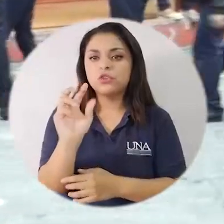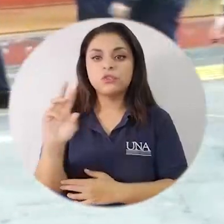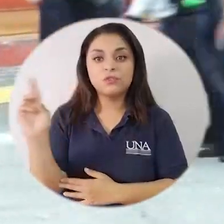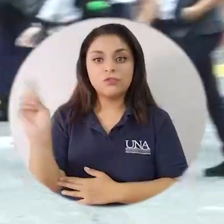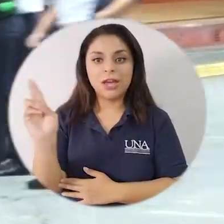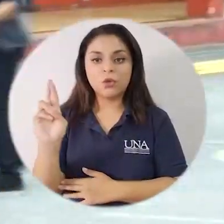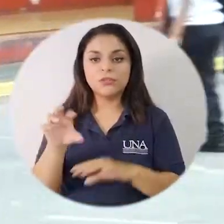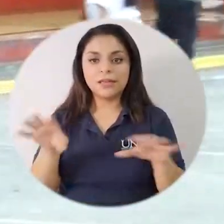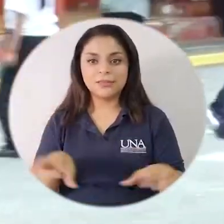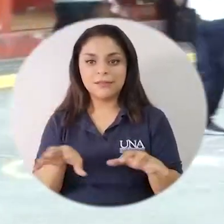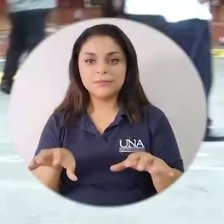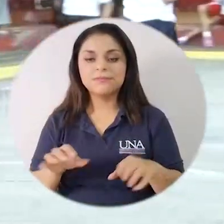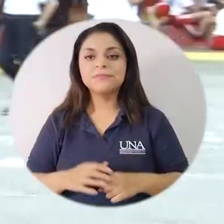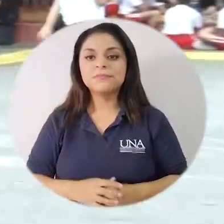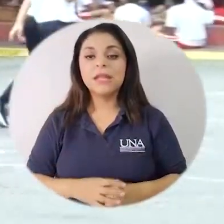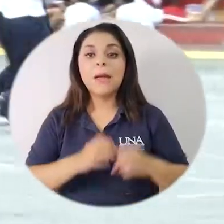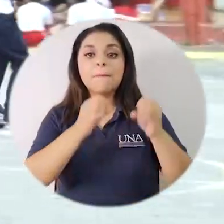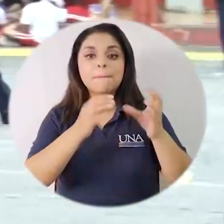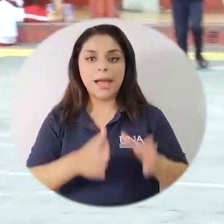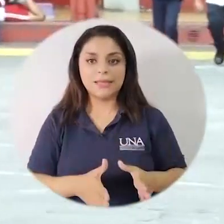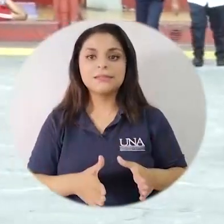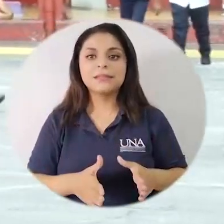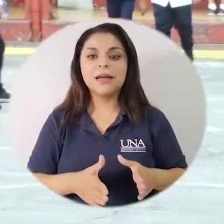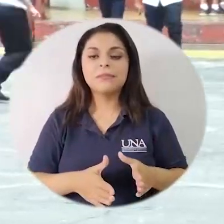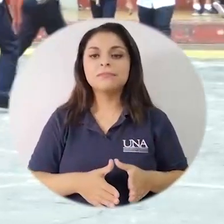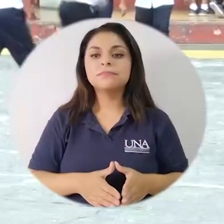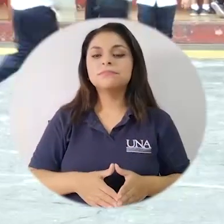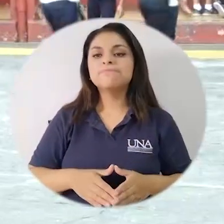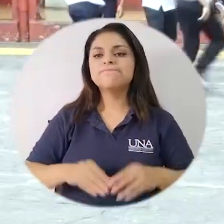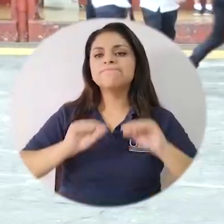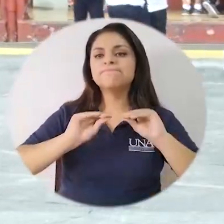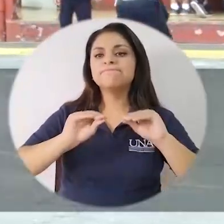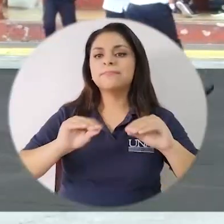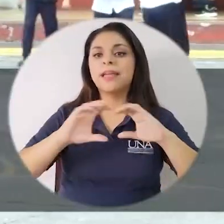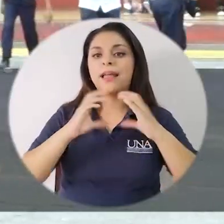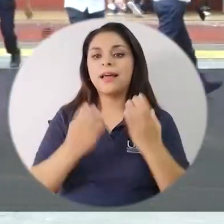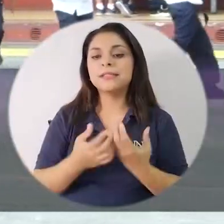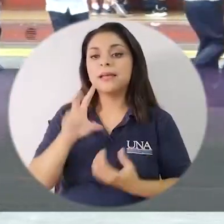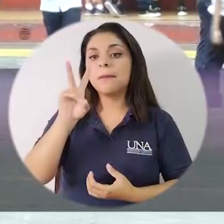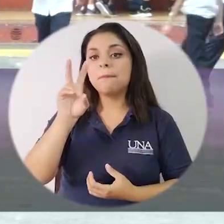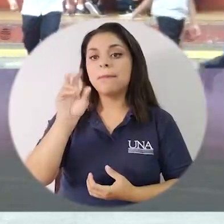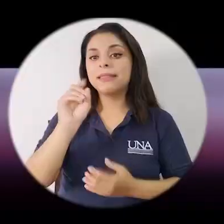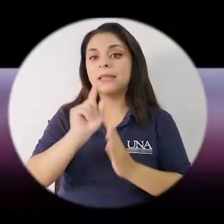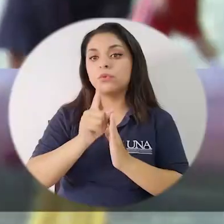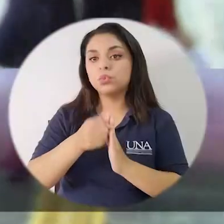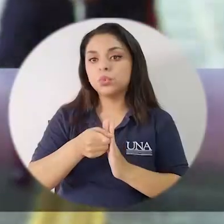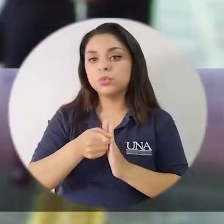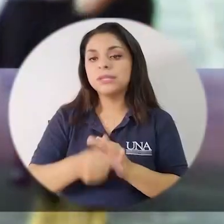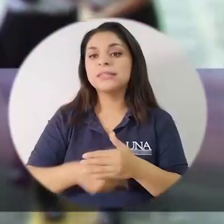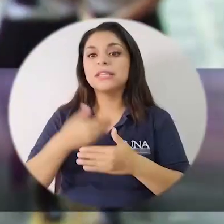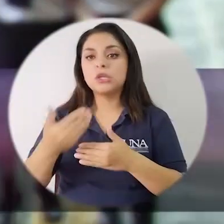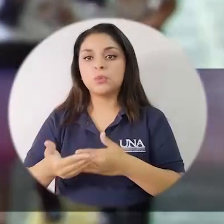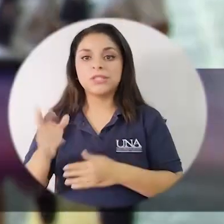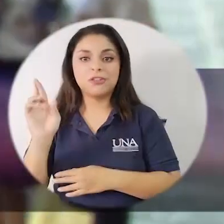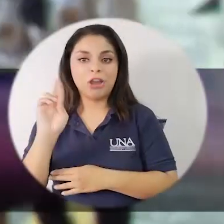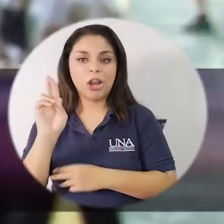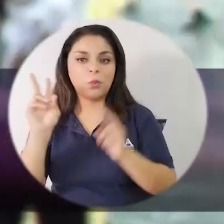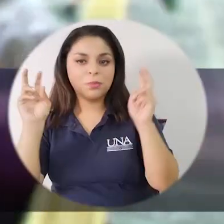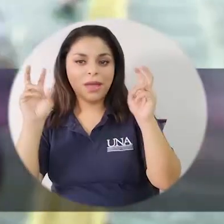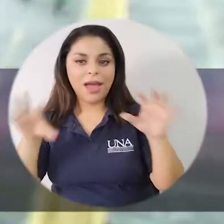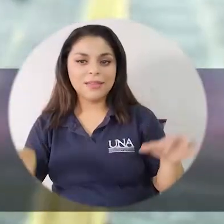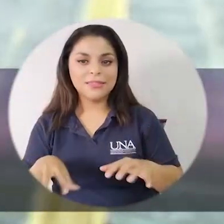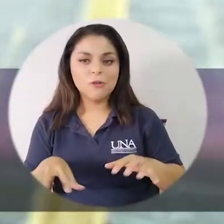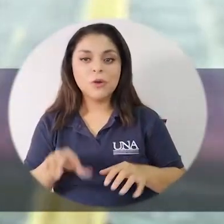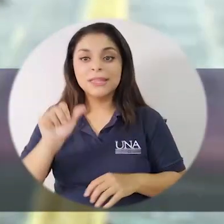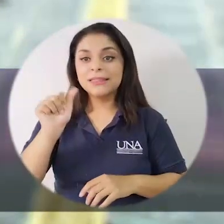recreos activos. Entonces, la maestra daba una clase 20 minutos, un recreo activo de 10 minutos y después la maestra continuaba